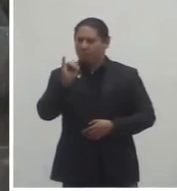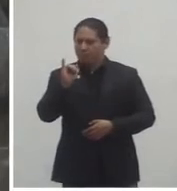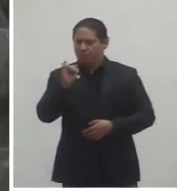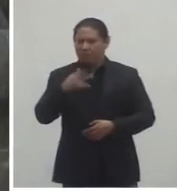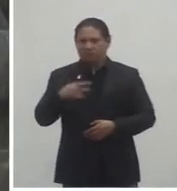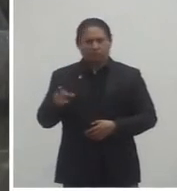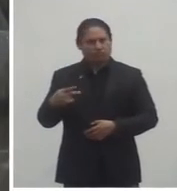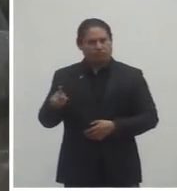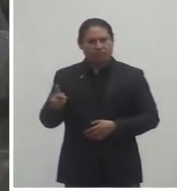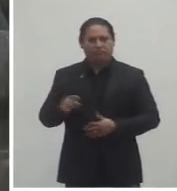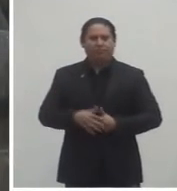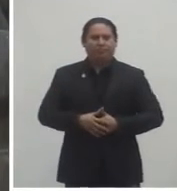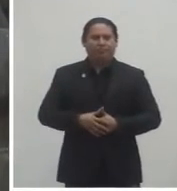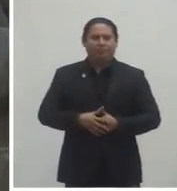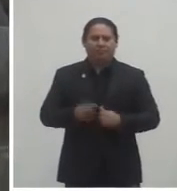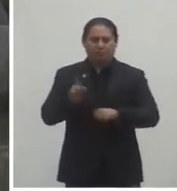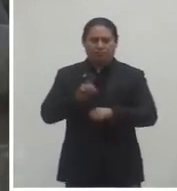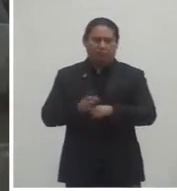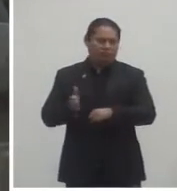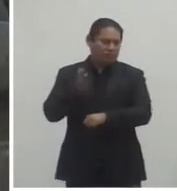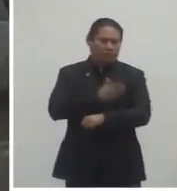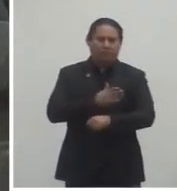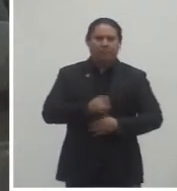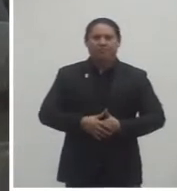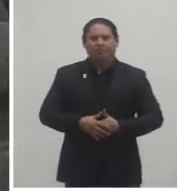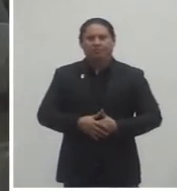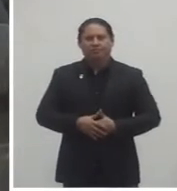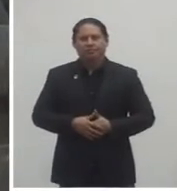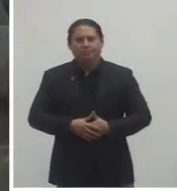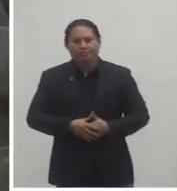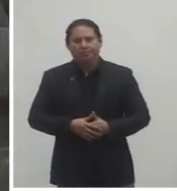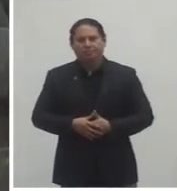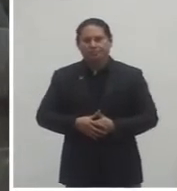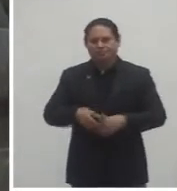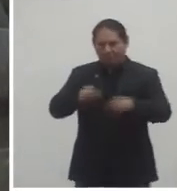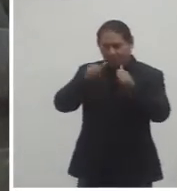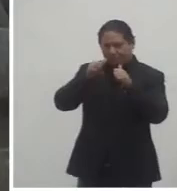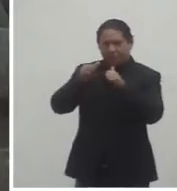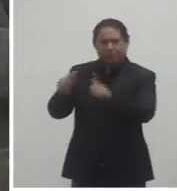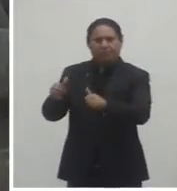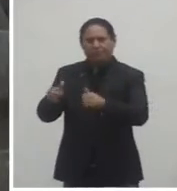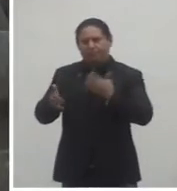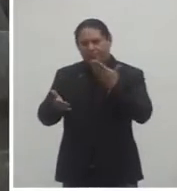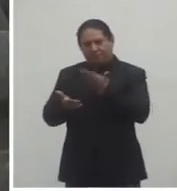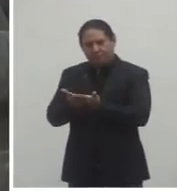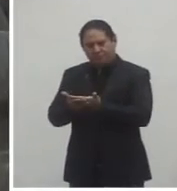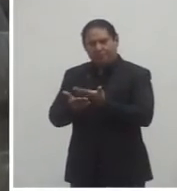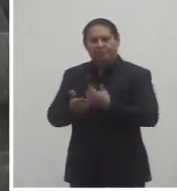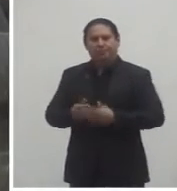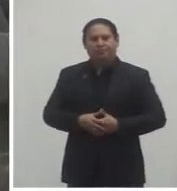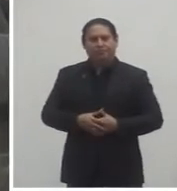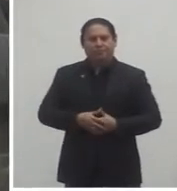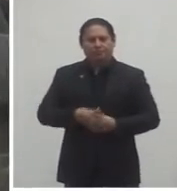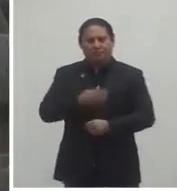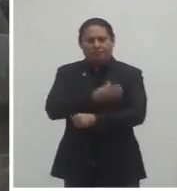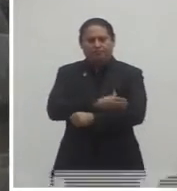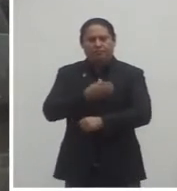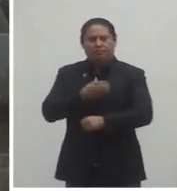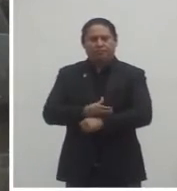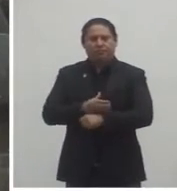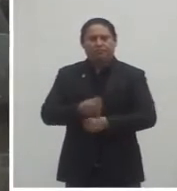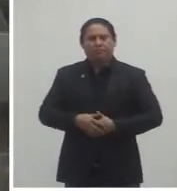Institucional promovió en días pasados. Entonces, en atención a la solicitud de los compañeros